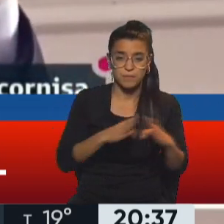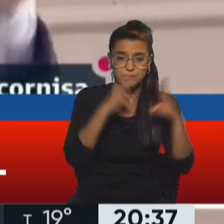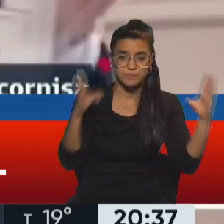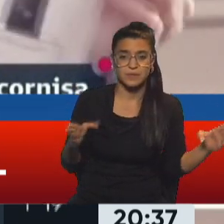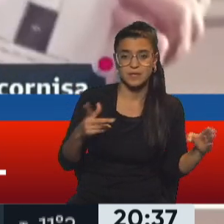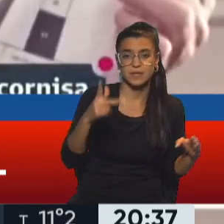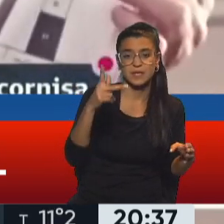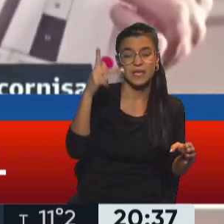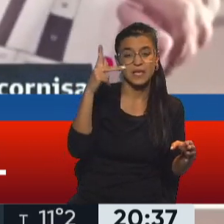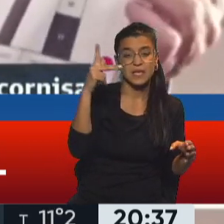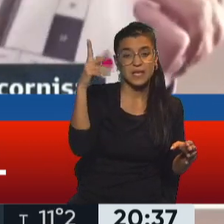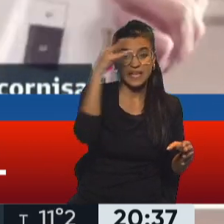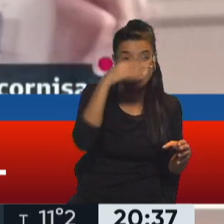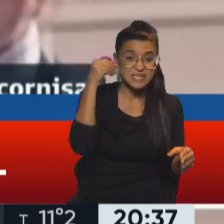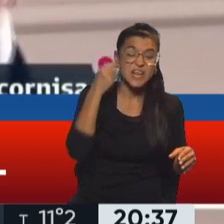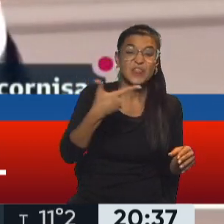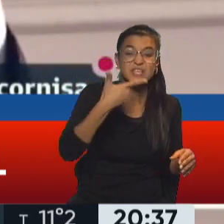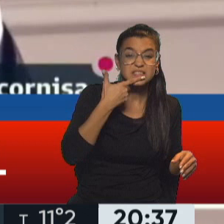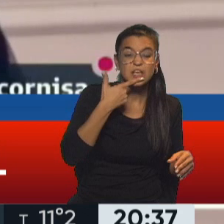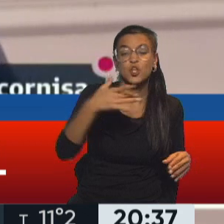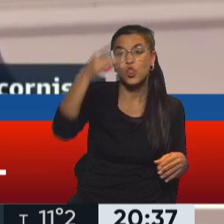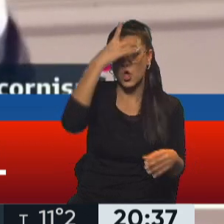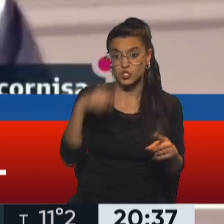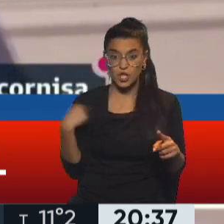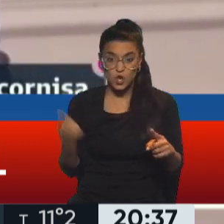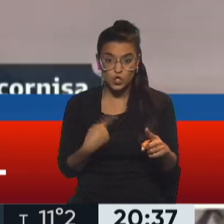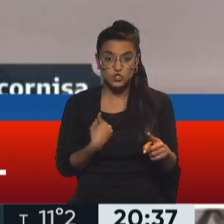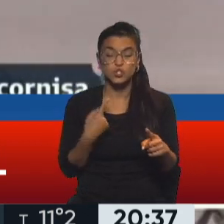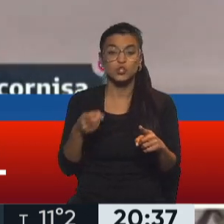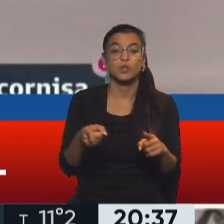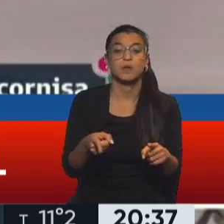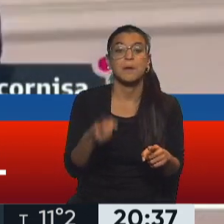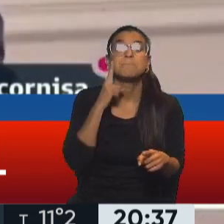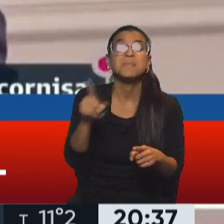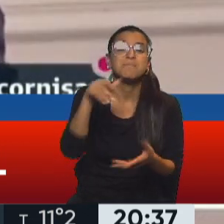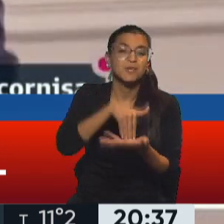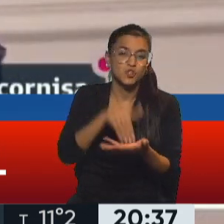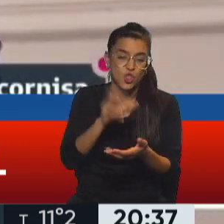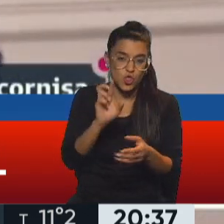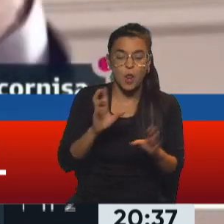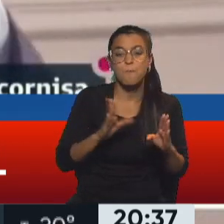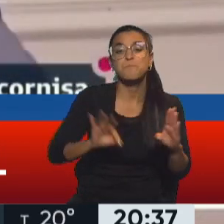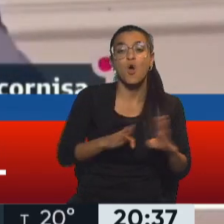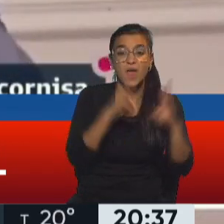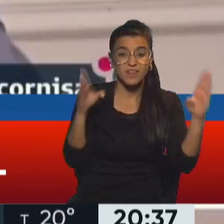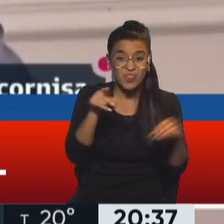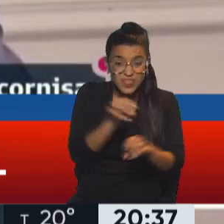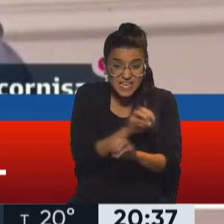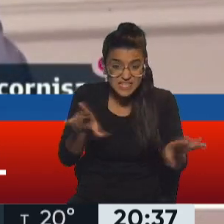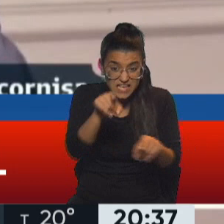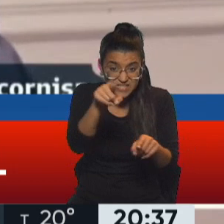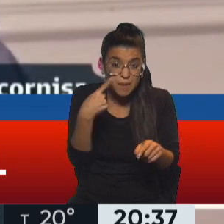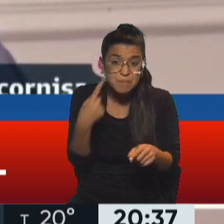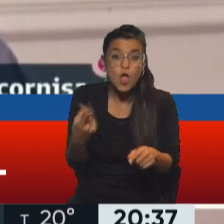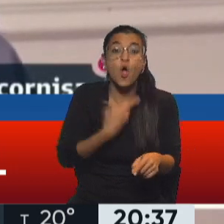Cristina Kirchner, da 17, 12 nosotros. En miles de millones de dólares, ¿no? Exactamente, por año. Y este es el desastre de lo que está haciendo